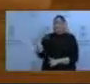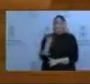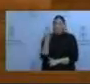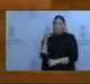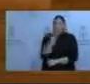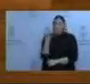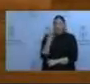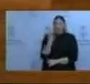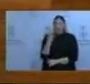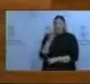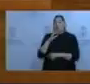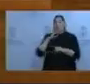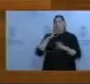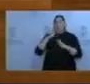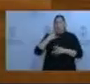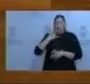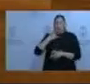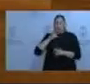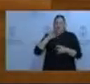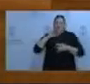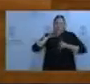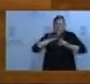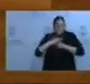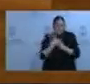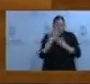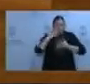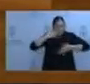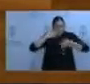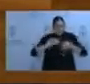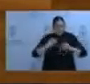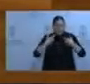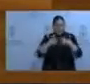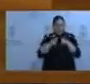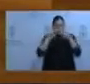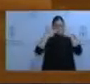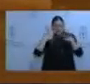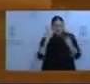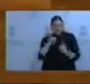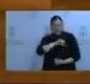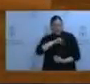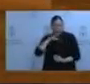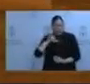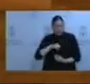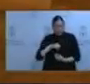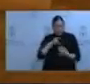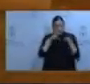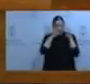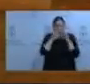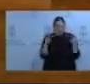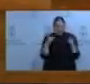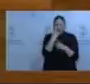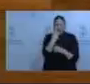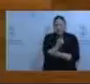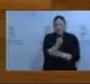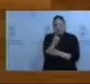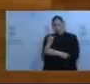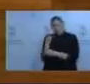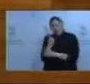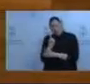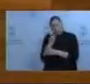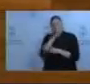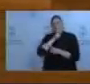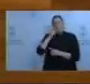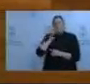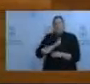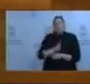la situación real de nuestro sector público autonómico, de cada organismo, de cada empresa, de cada fundación,